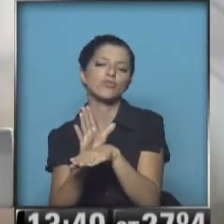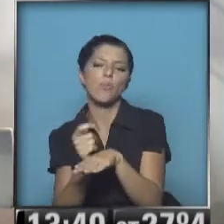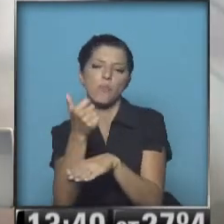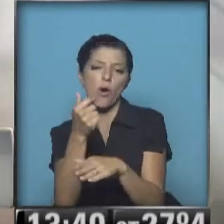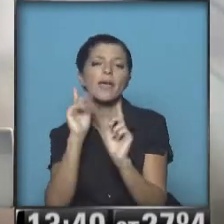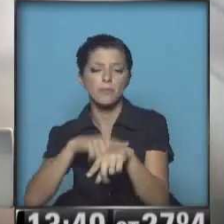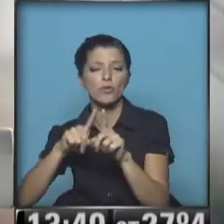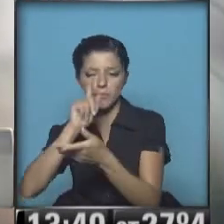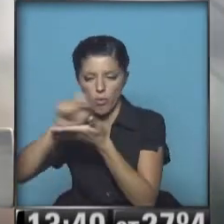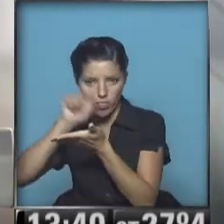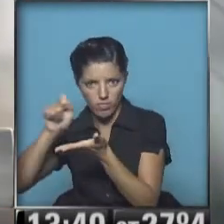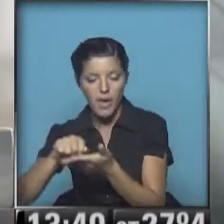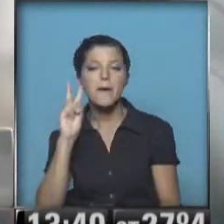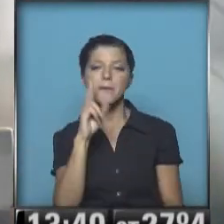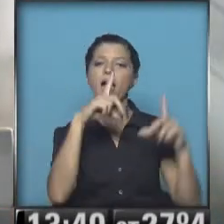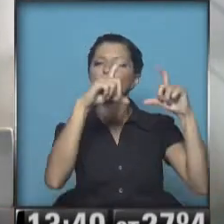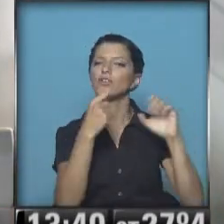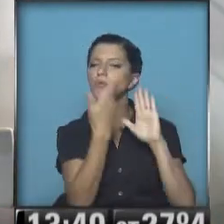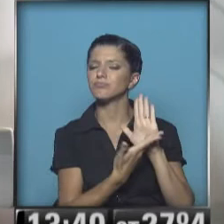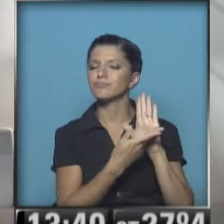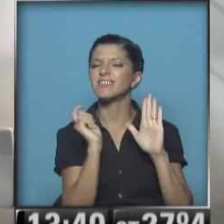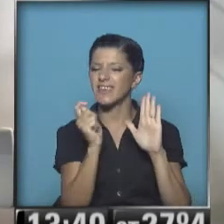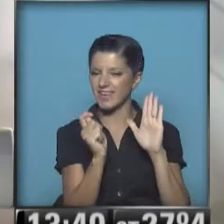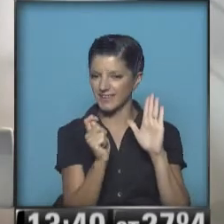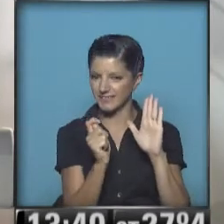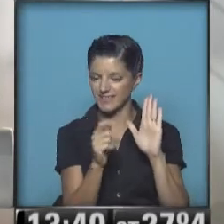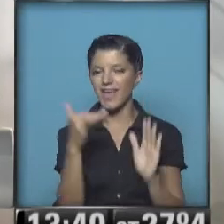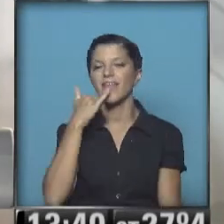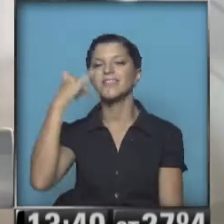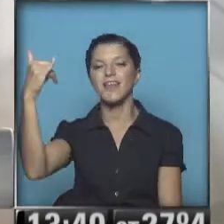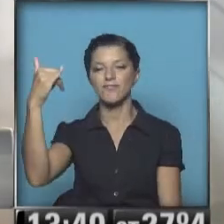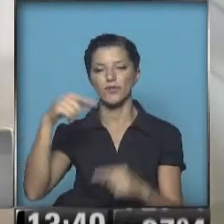escribiendo guiones. Allí está la fotografía. ¿Quién es nuestro personaje de hoy?